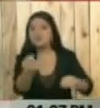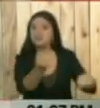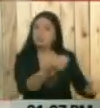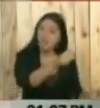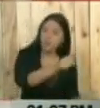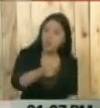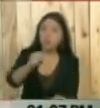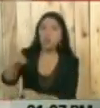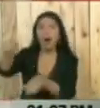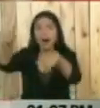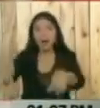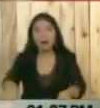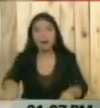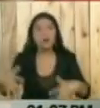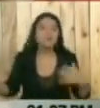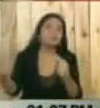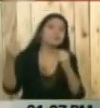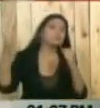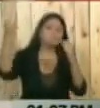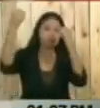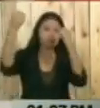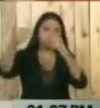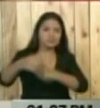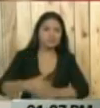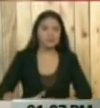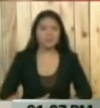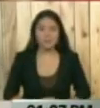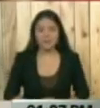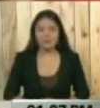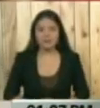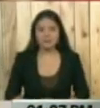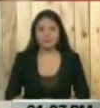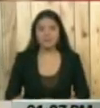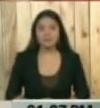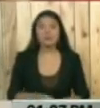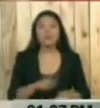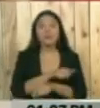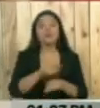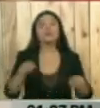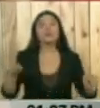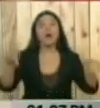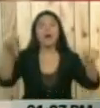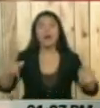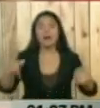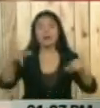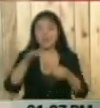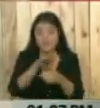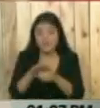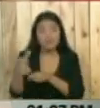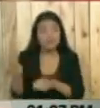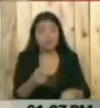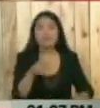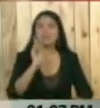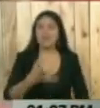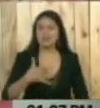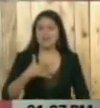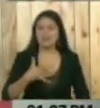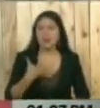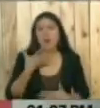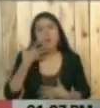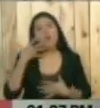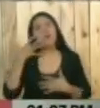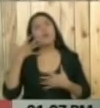día heroico para el Delta y tienen hoy los deltanos que sentirse